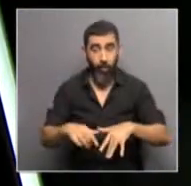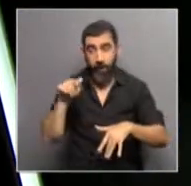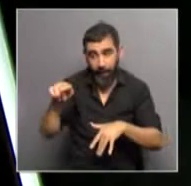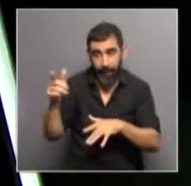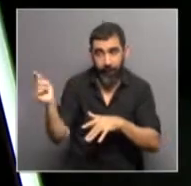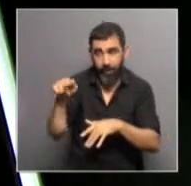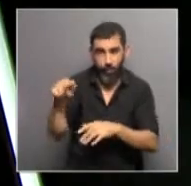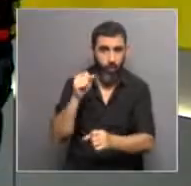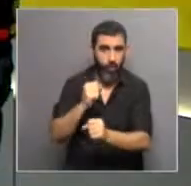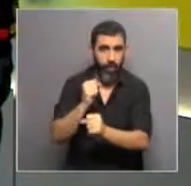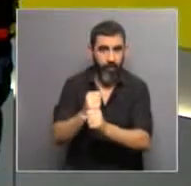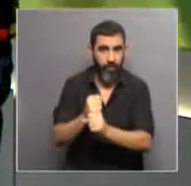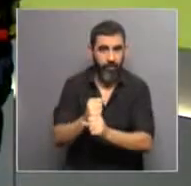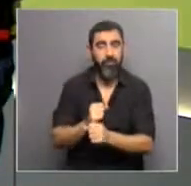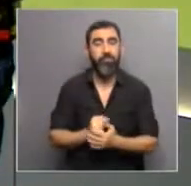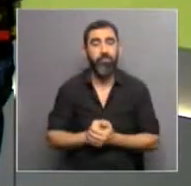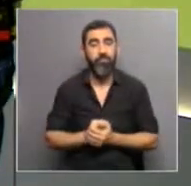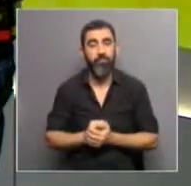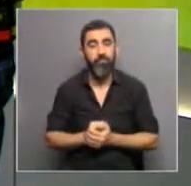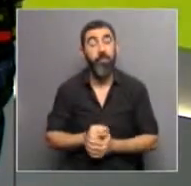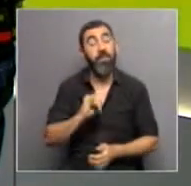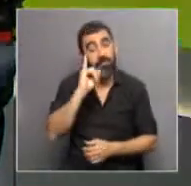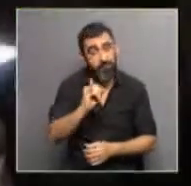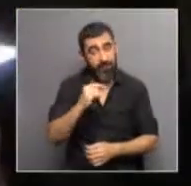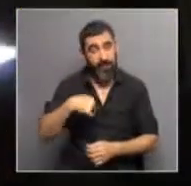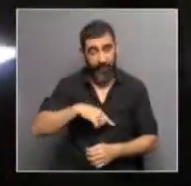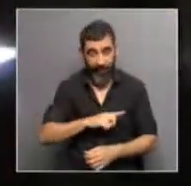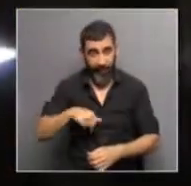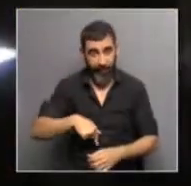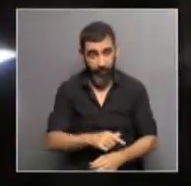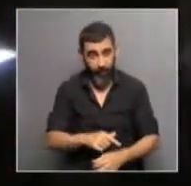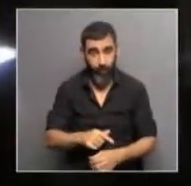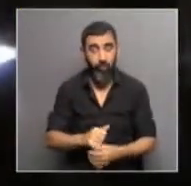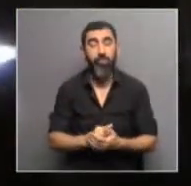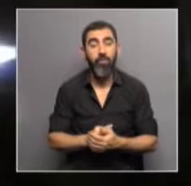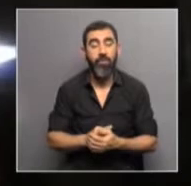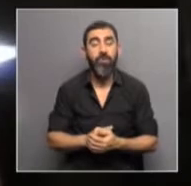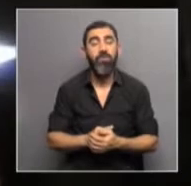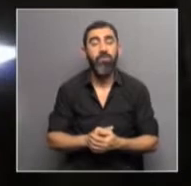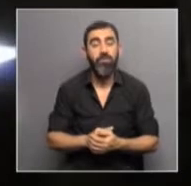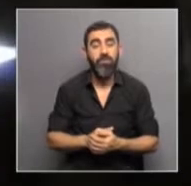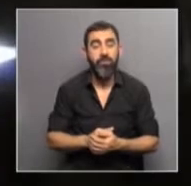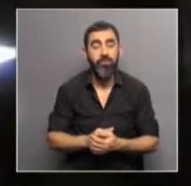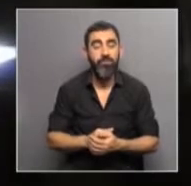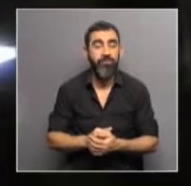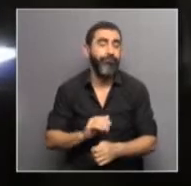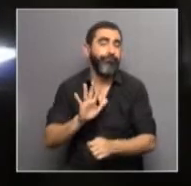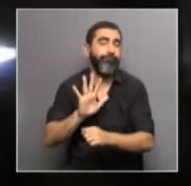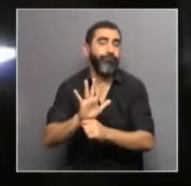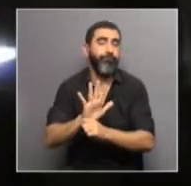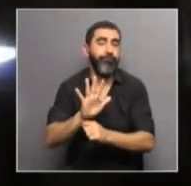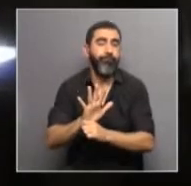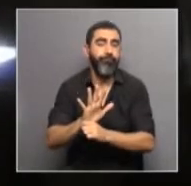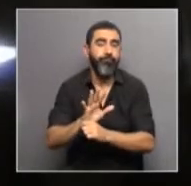tuyo. Sí, el aparato digestivo, el tracto gastrointestinal, es algo así como